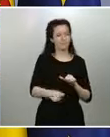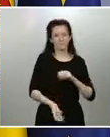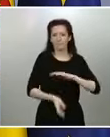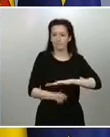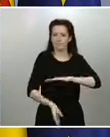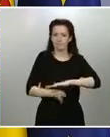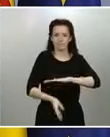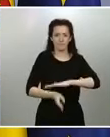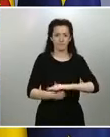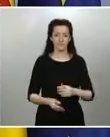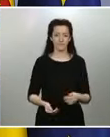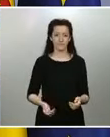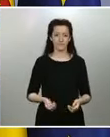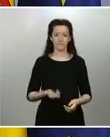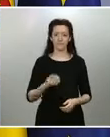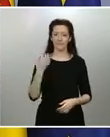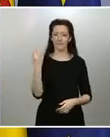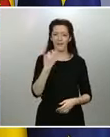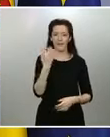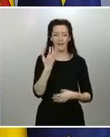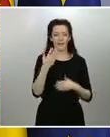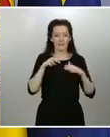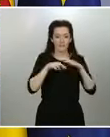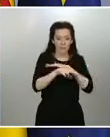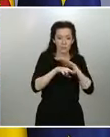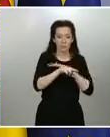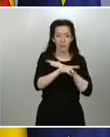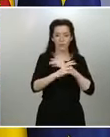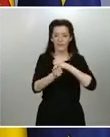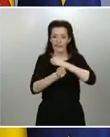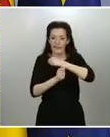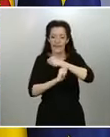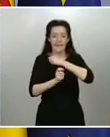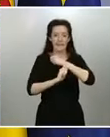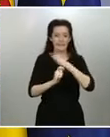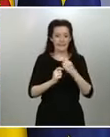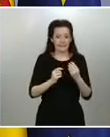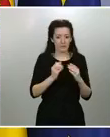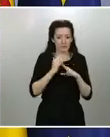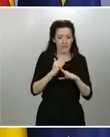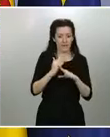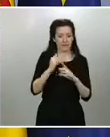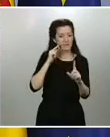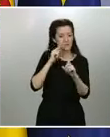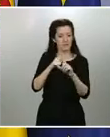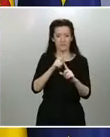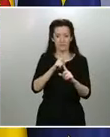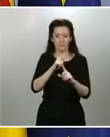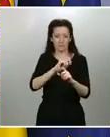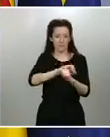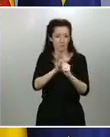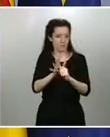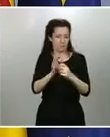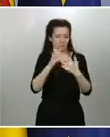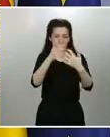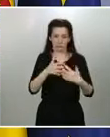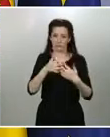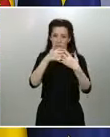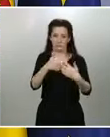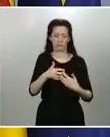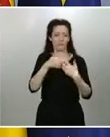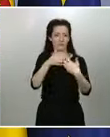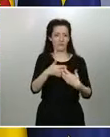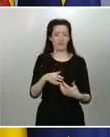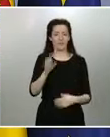tener los instrumentos posibles para seguir combatiendo esta pandemia y al mismo tiempo abrir un espacio de esperanza que es